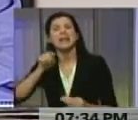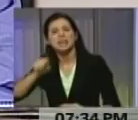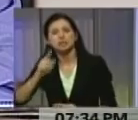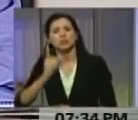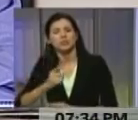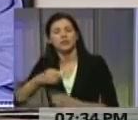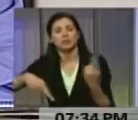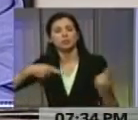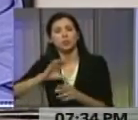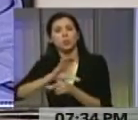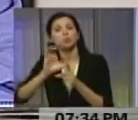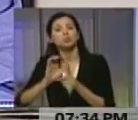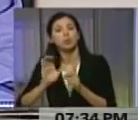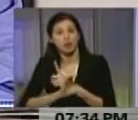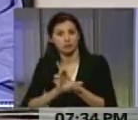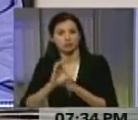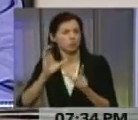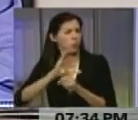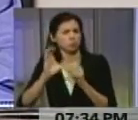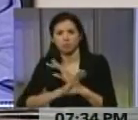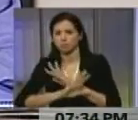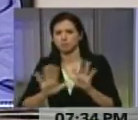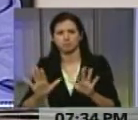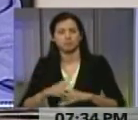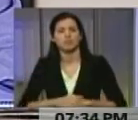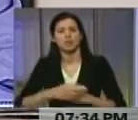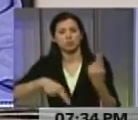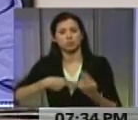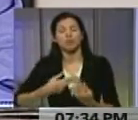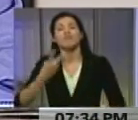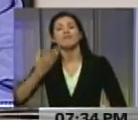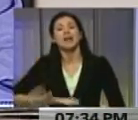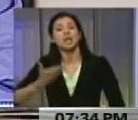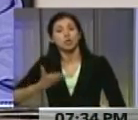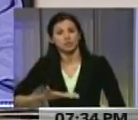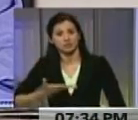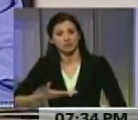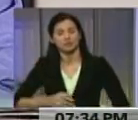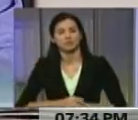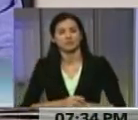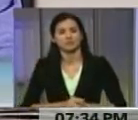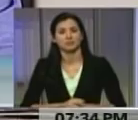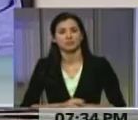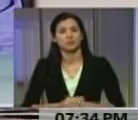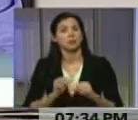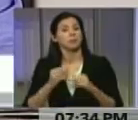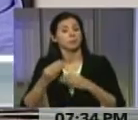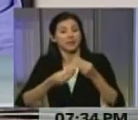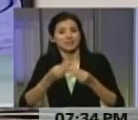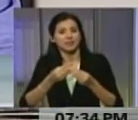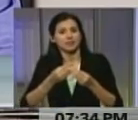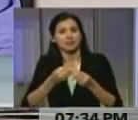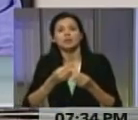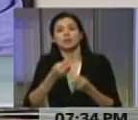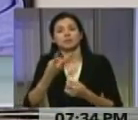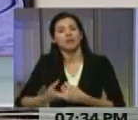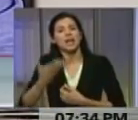revolución cultural, una revolución de los valores, para la construcción de los